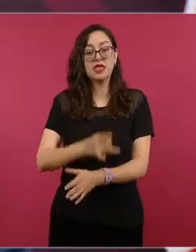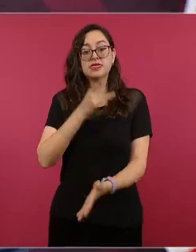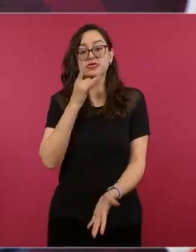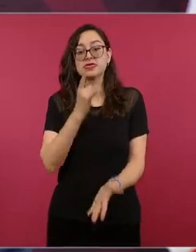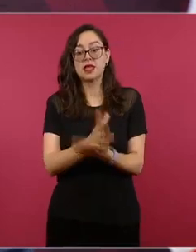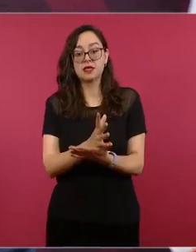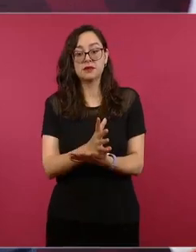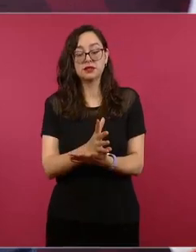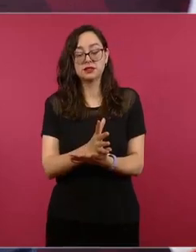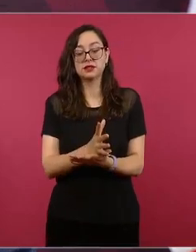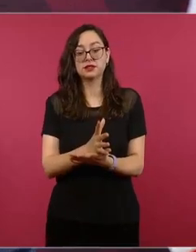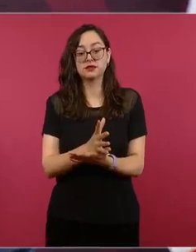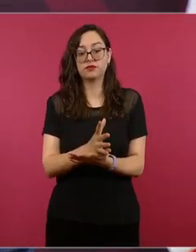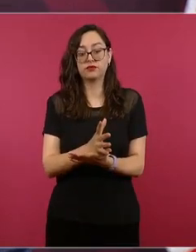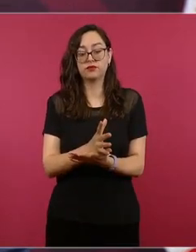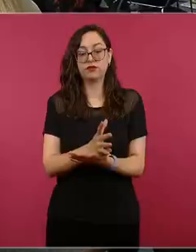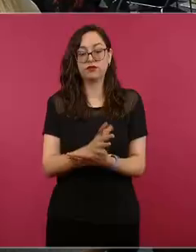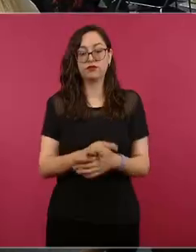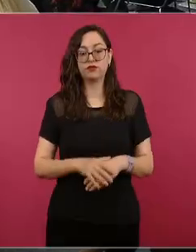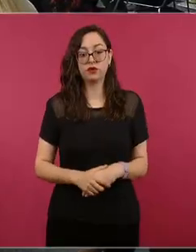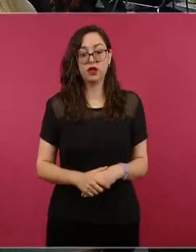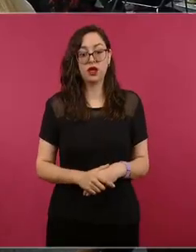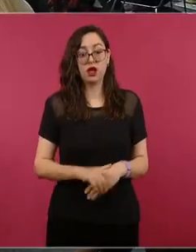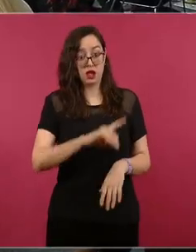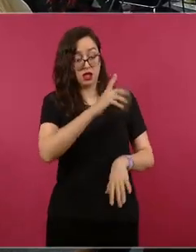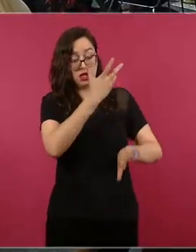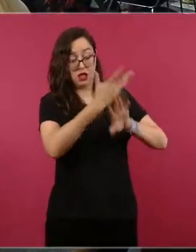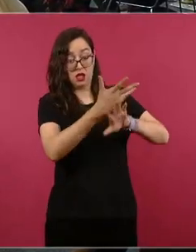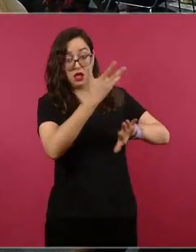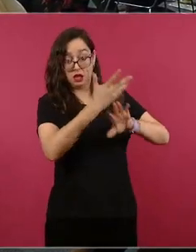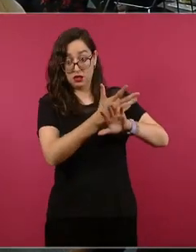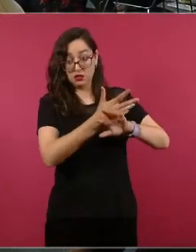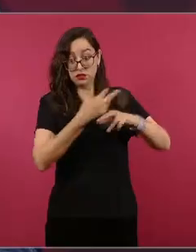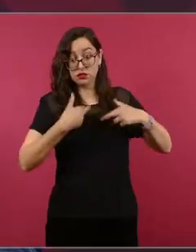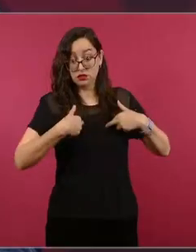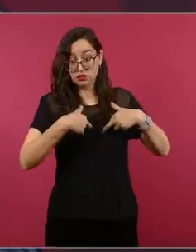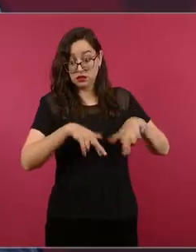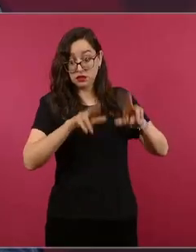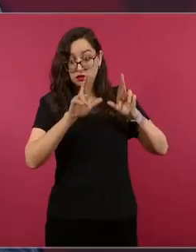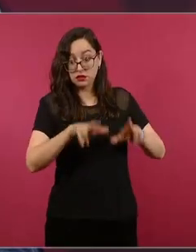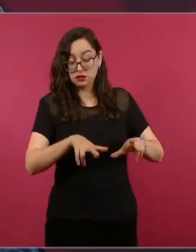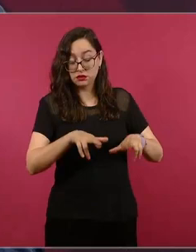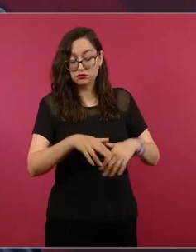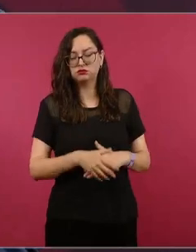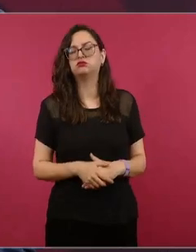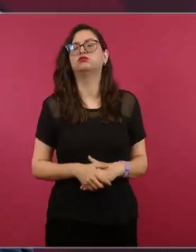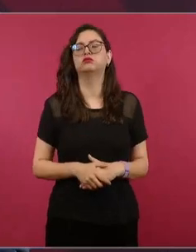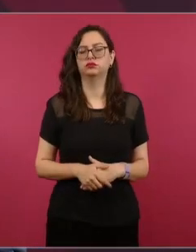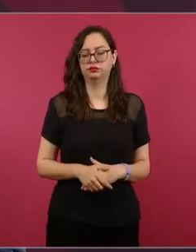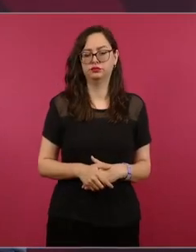llenarnos de fango. Habla del Departamento de Estado de Estados Unidos. En particular de las